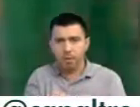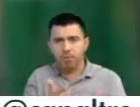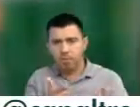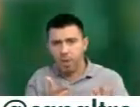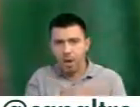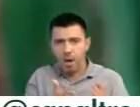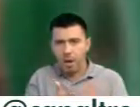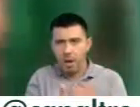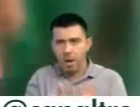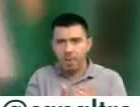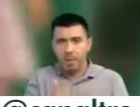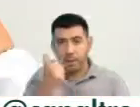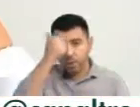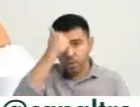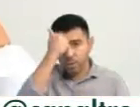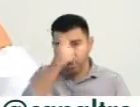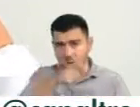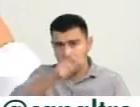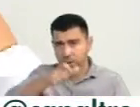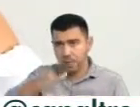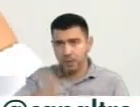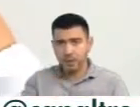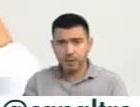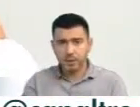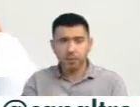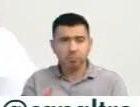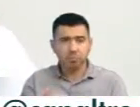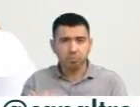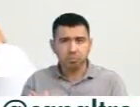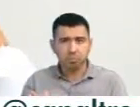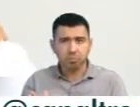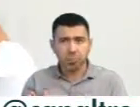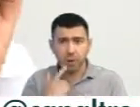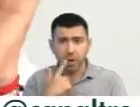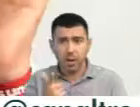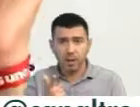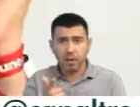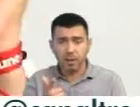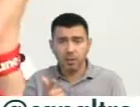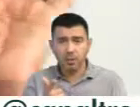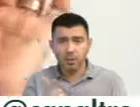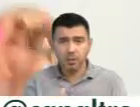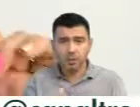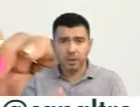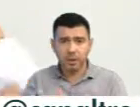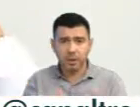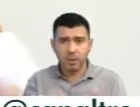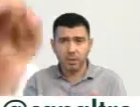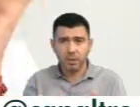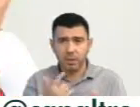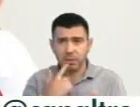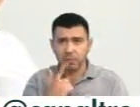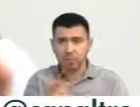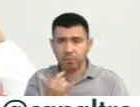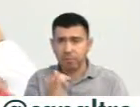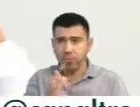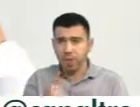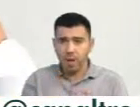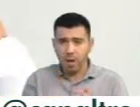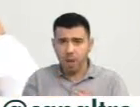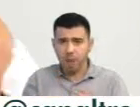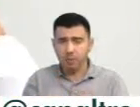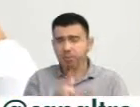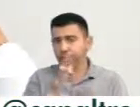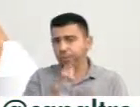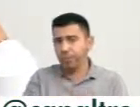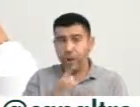las amenazas hacia los docentes. Una vez amenazado, tiene que surtir unos protocolos en la fiscalía, en la policía